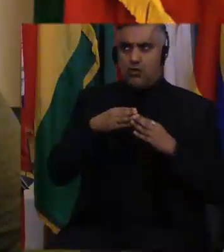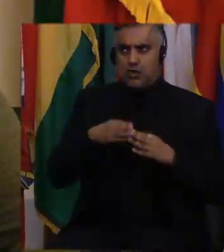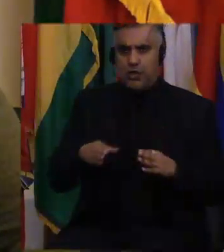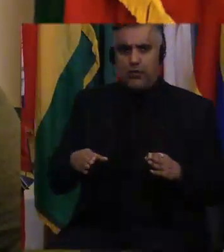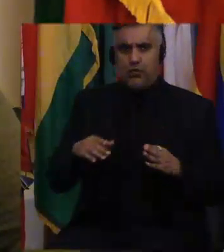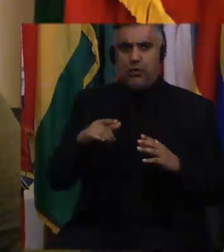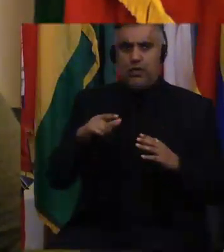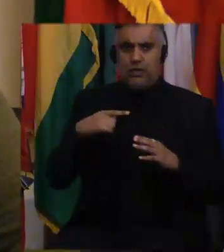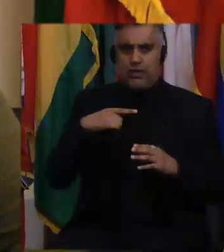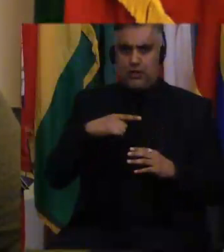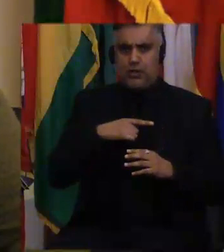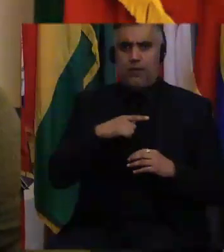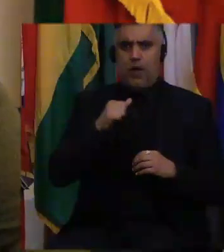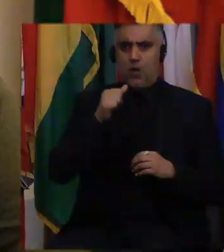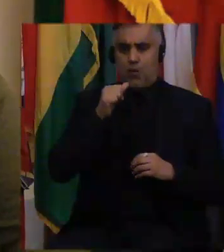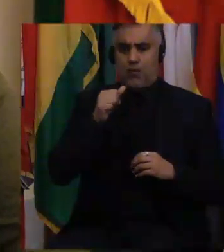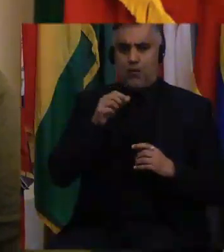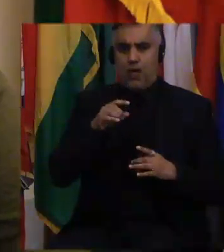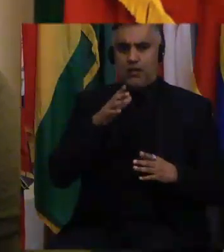de Argentina, por ejemplo.